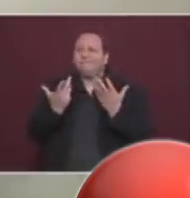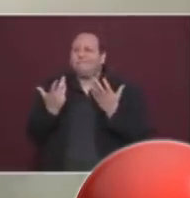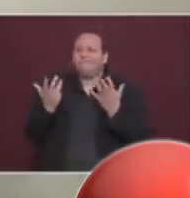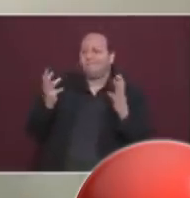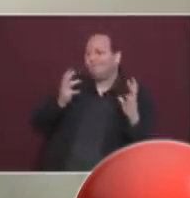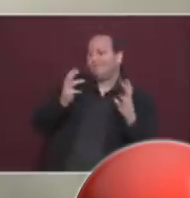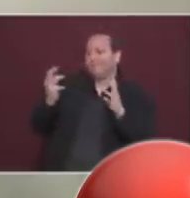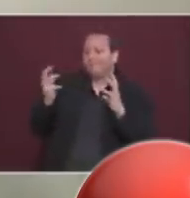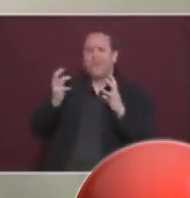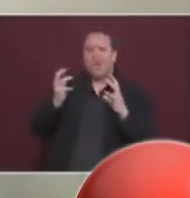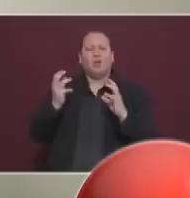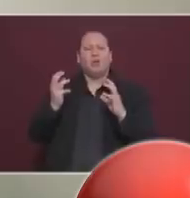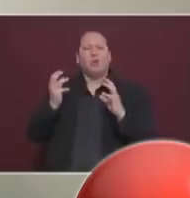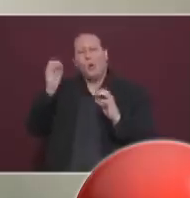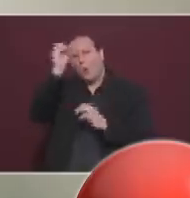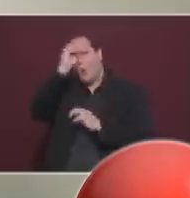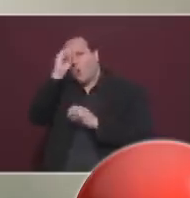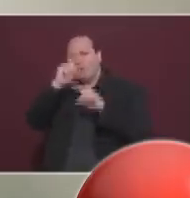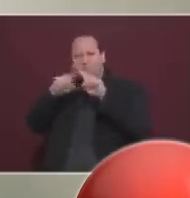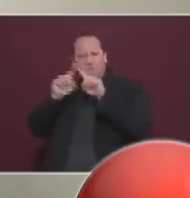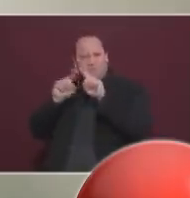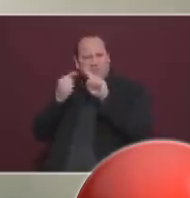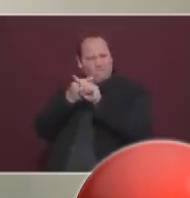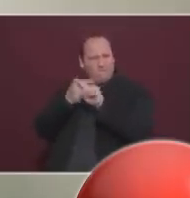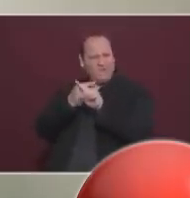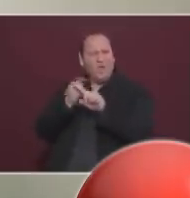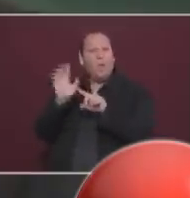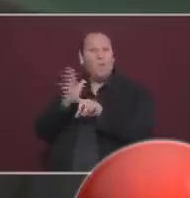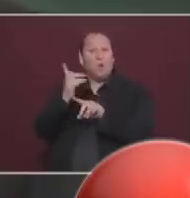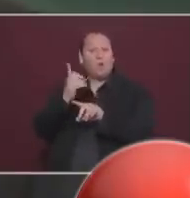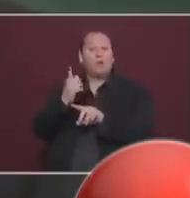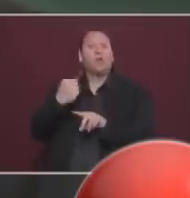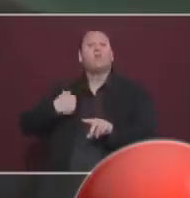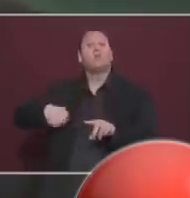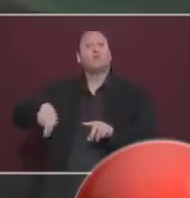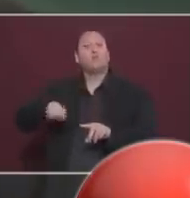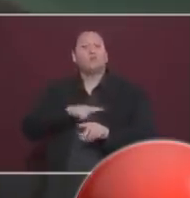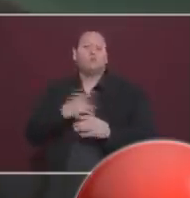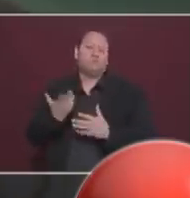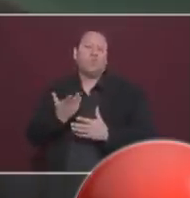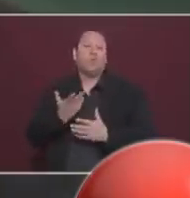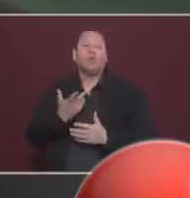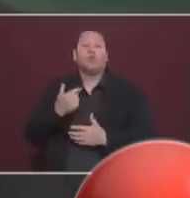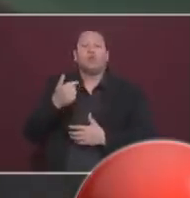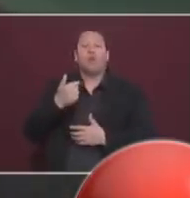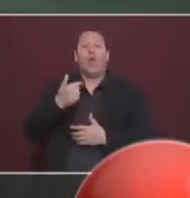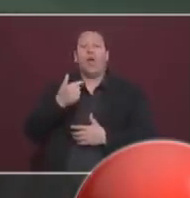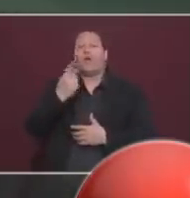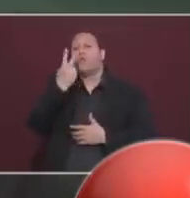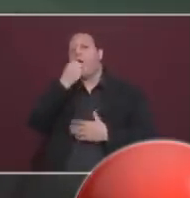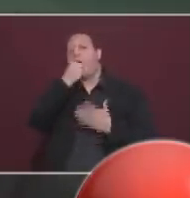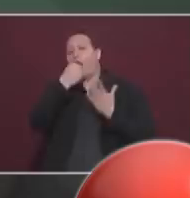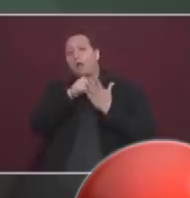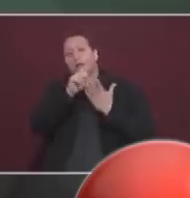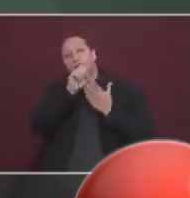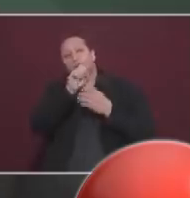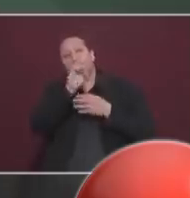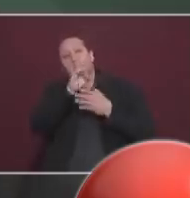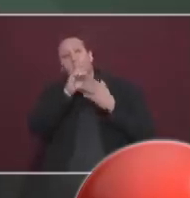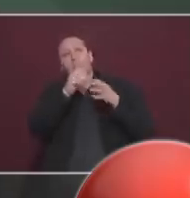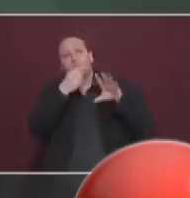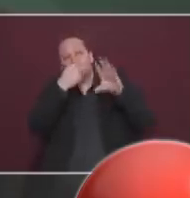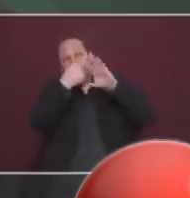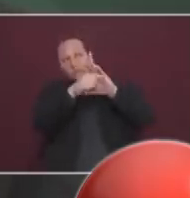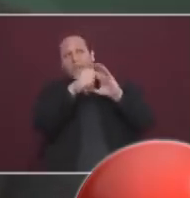porque dimos a conocer que envié 2 cartas, una al rey